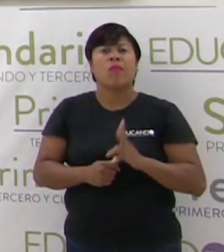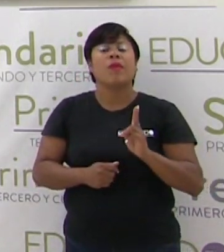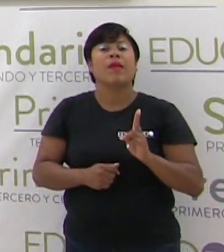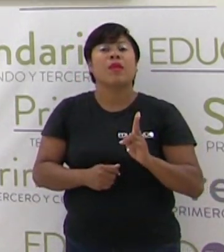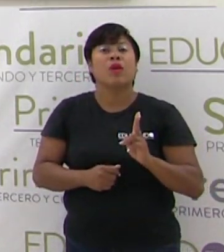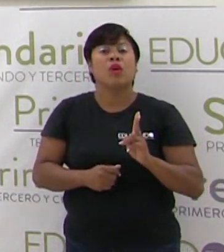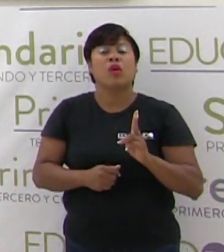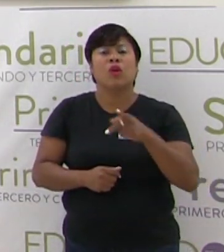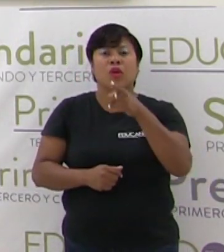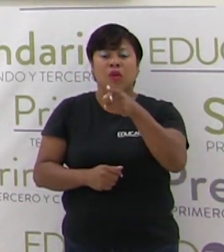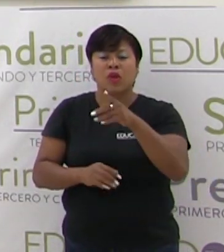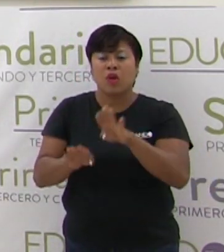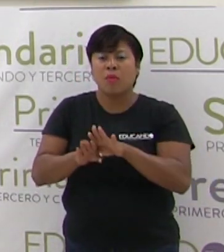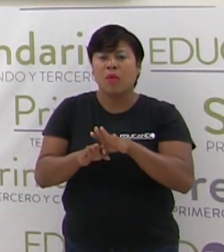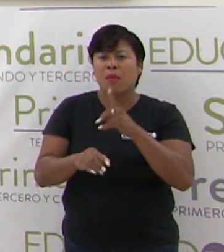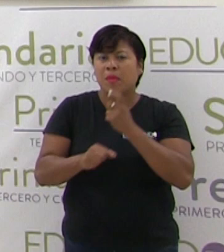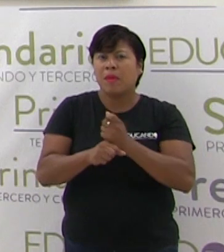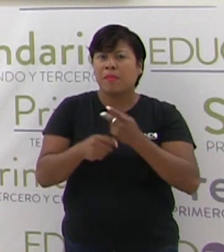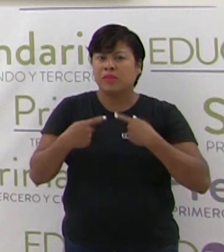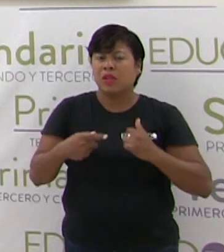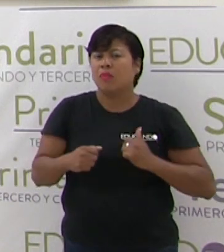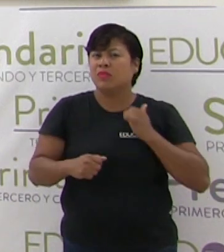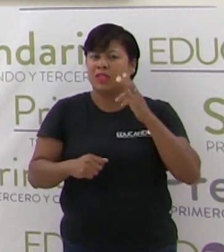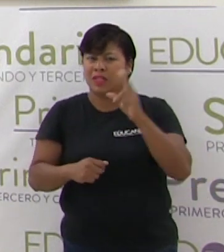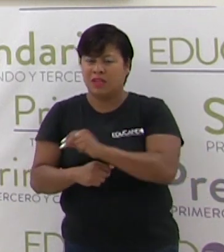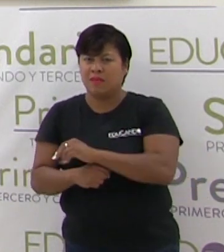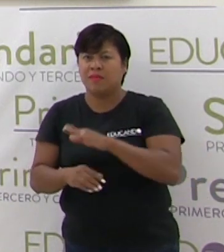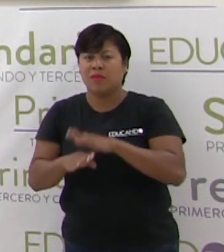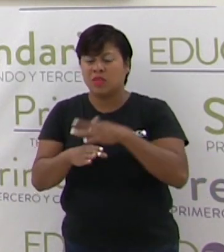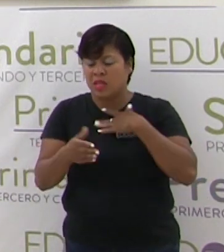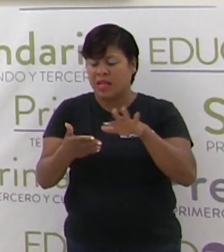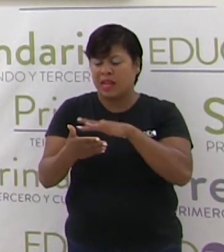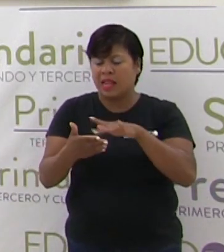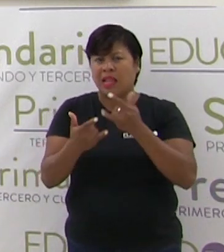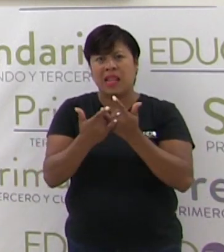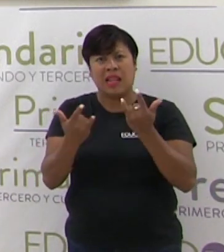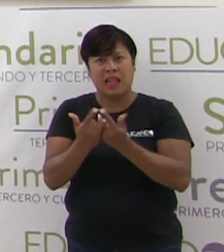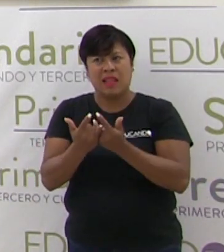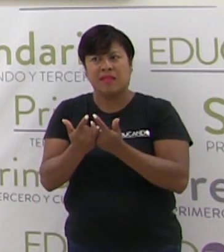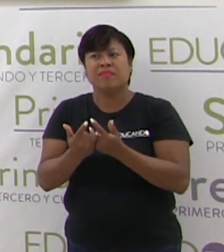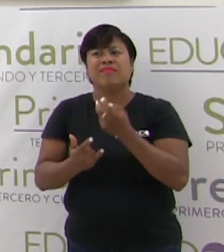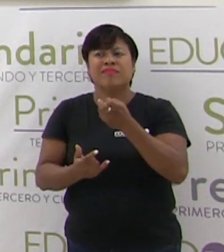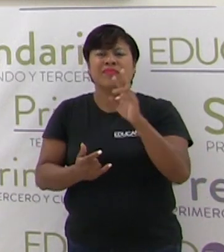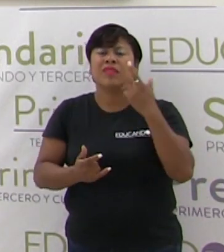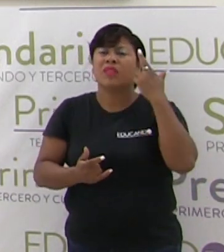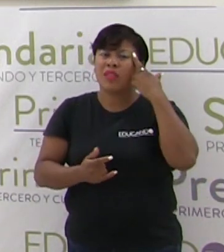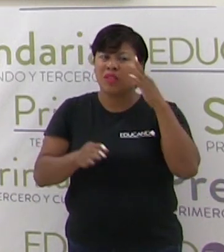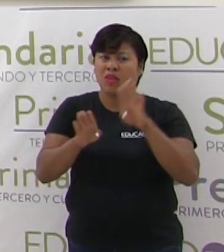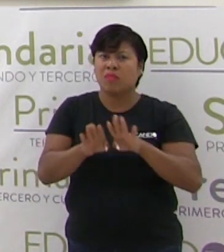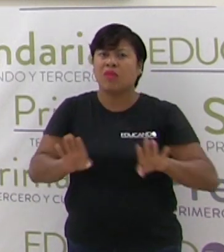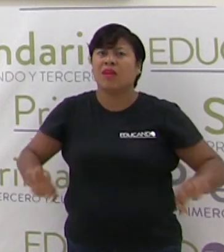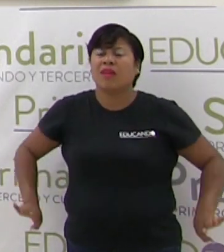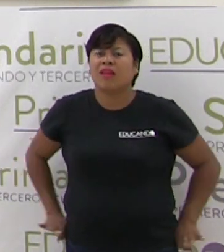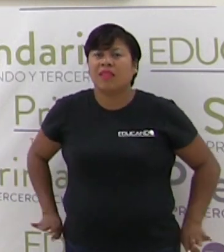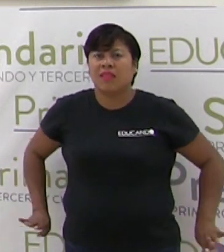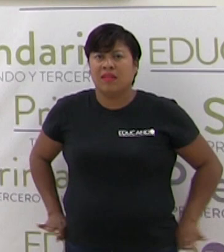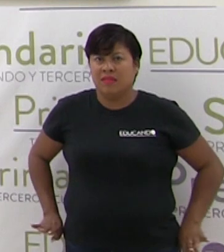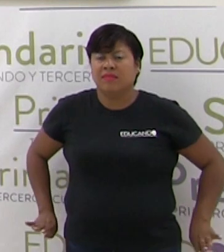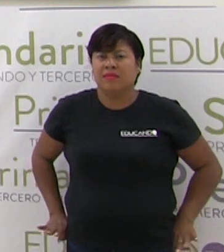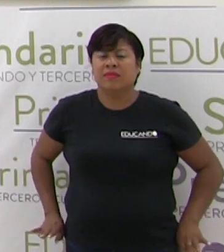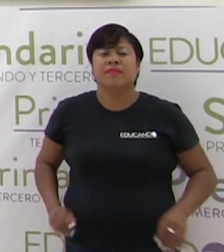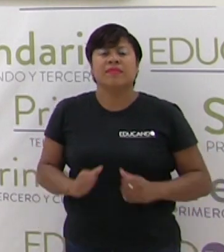no abusen de la primera persona, por favor, porque he leído varias crónicas y recuerden que una de las